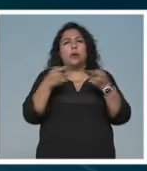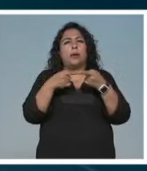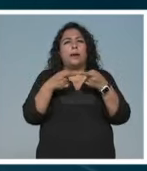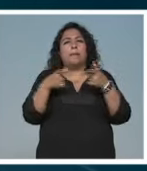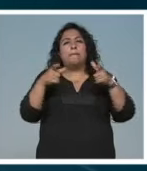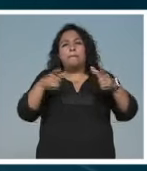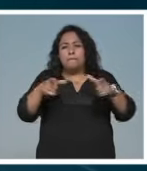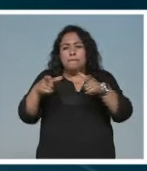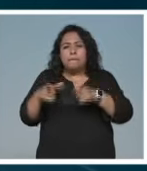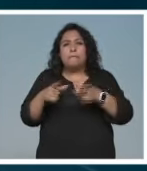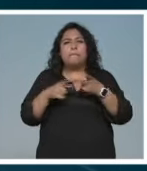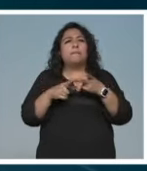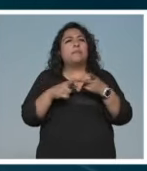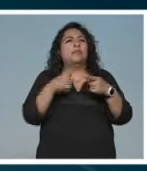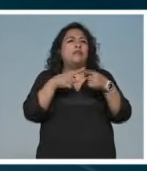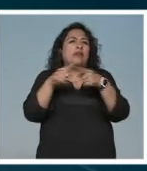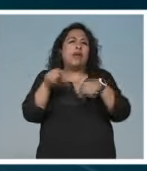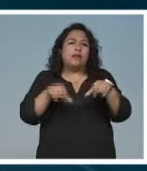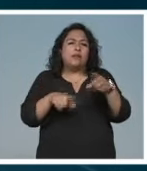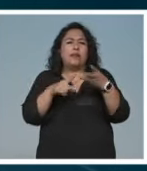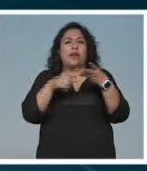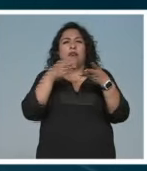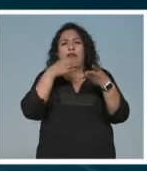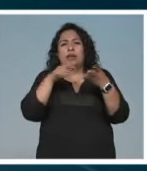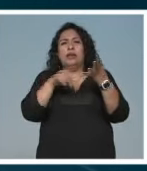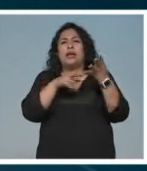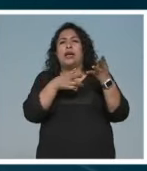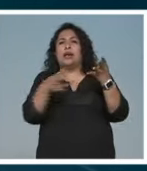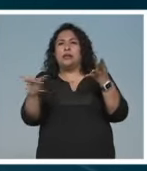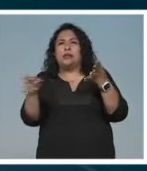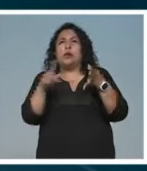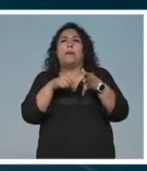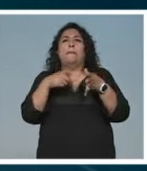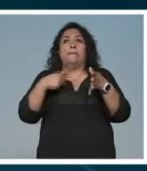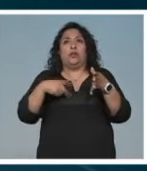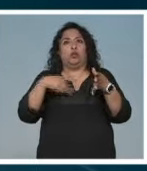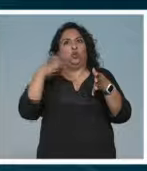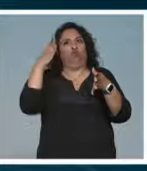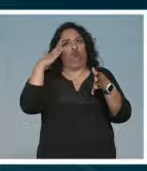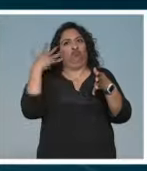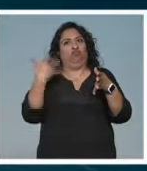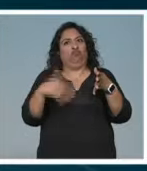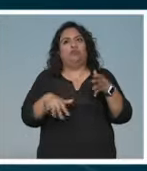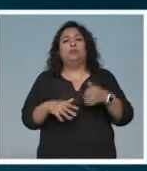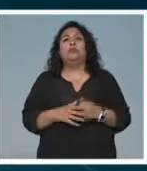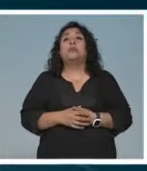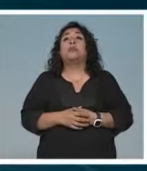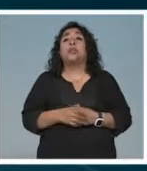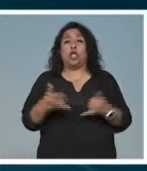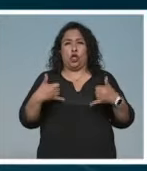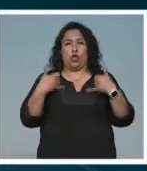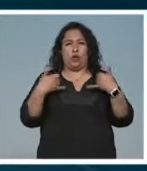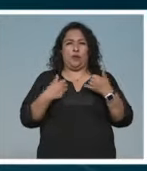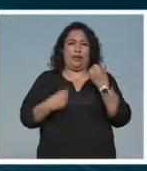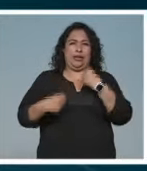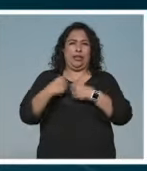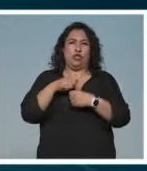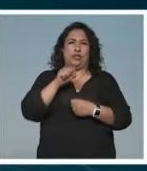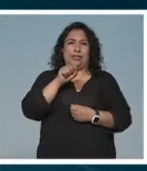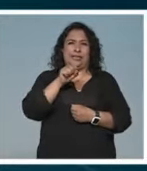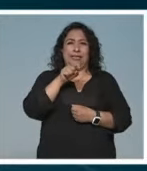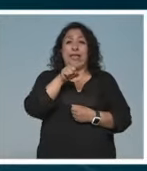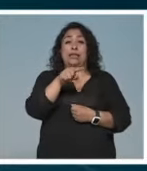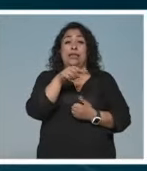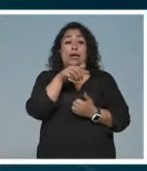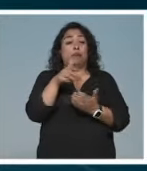platillos, eventos, fiestas, restaurantes y personalidades. Para los jóvenes de los años 60,